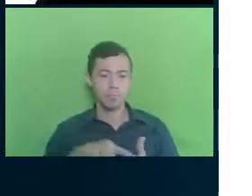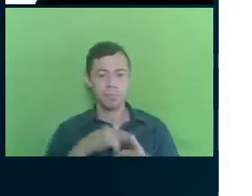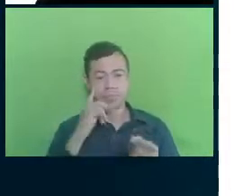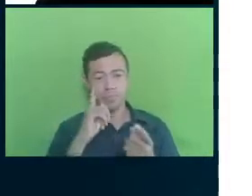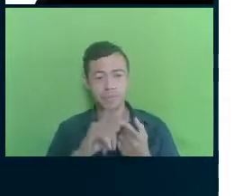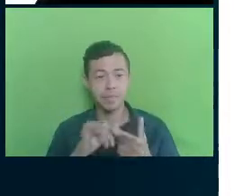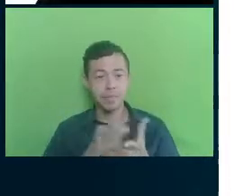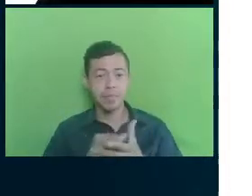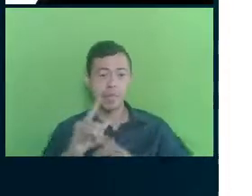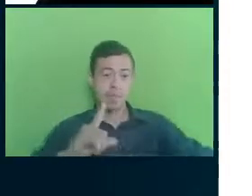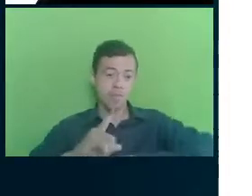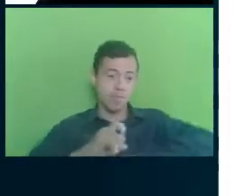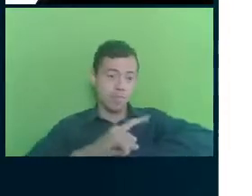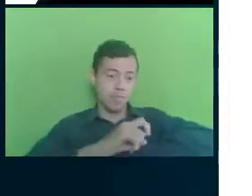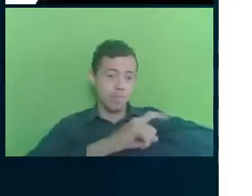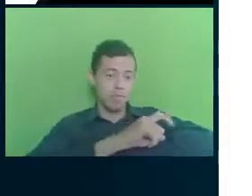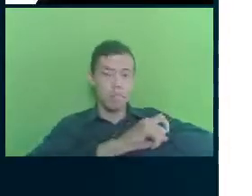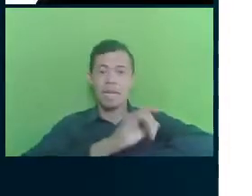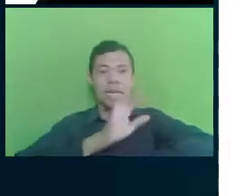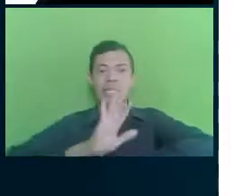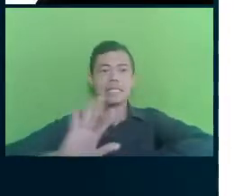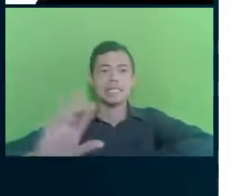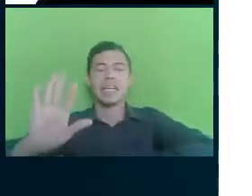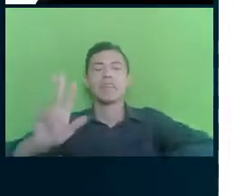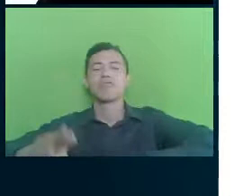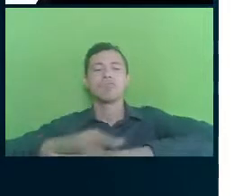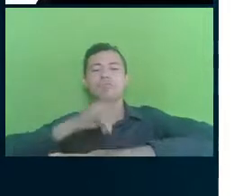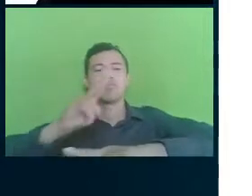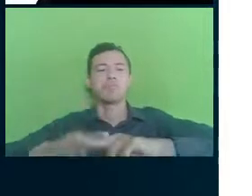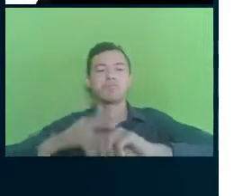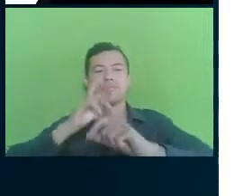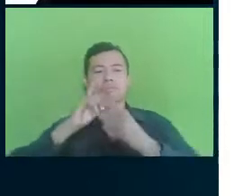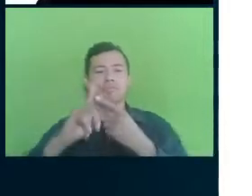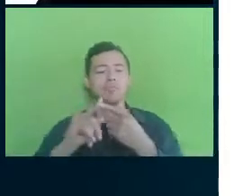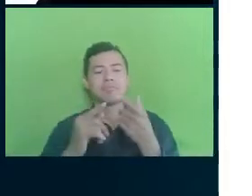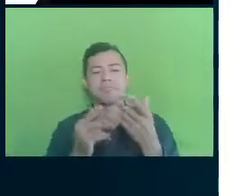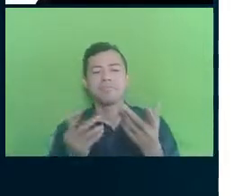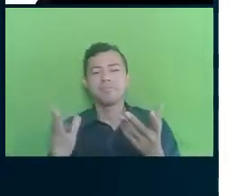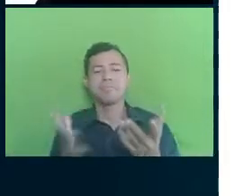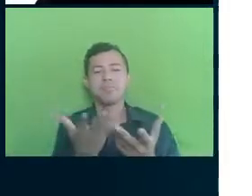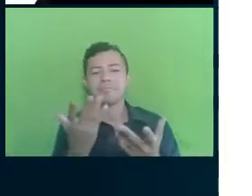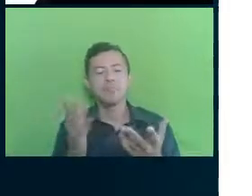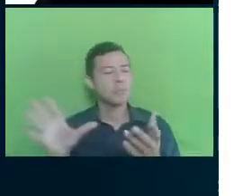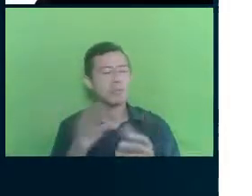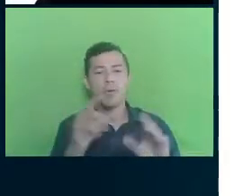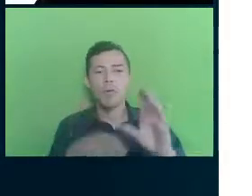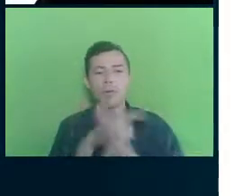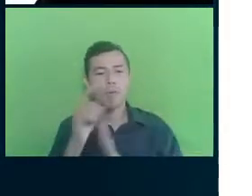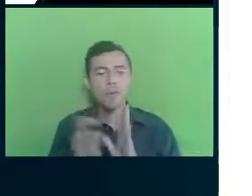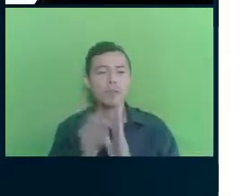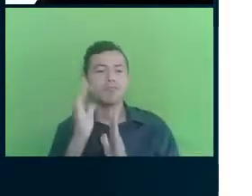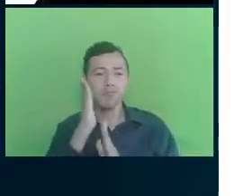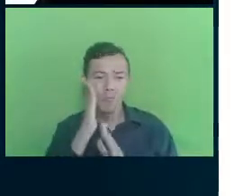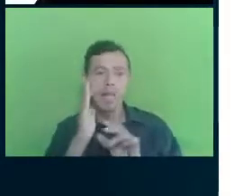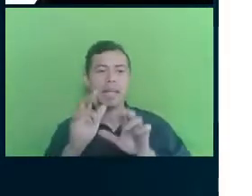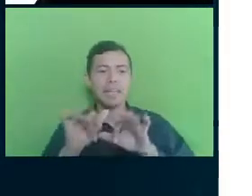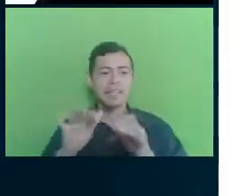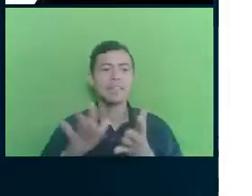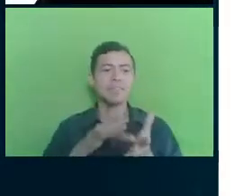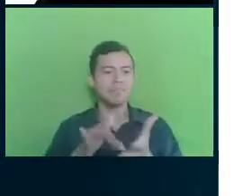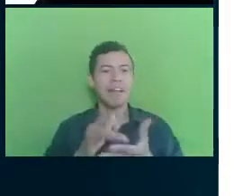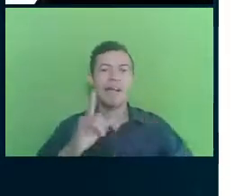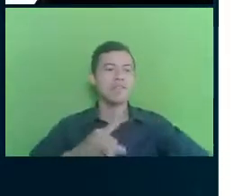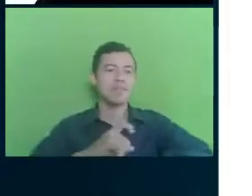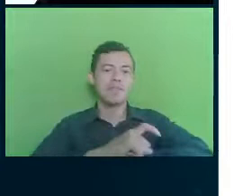inteligencia artificial es algo nativo, lo hacemos de forma natural y está embedida en todos nuestros productos. Ahora vamos a ver en